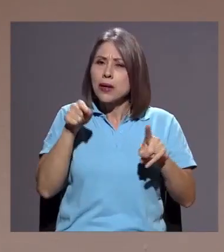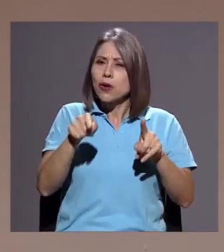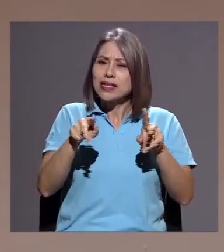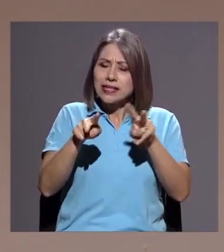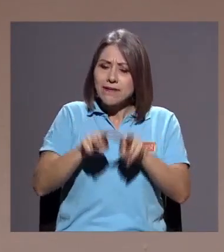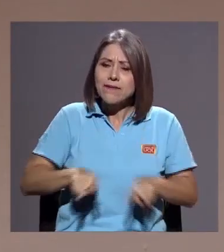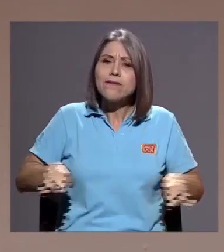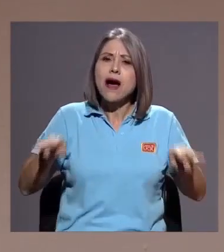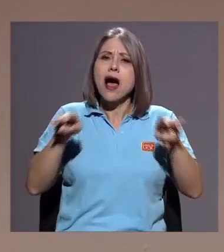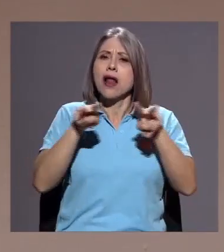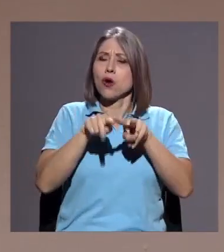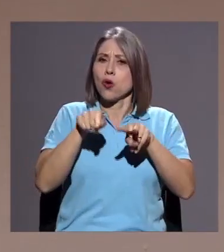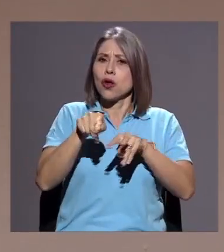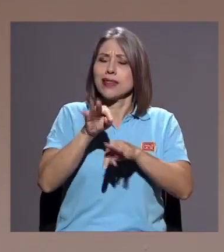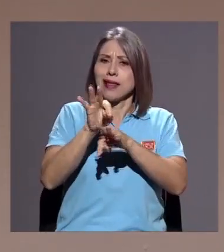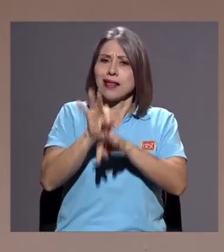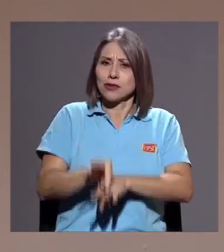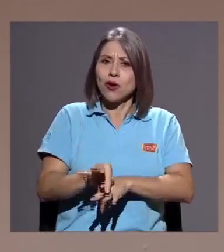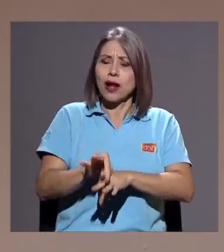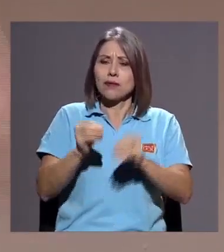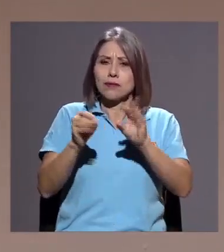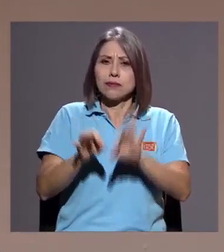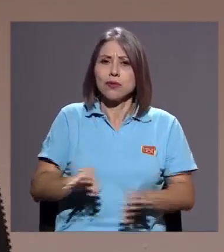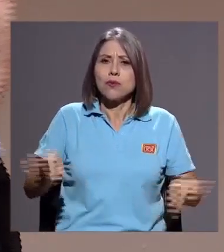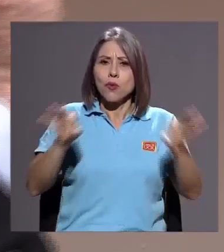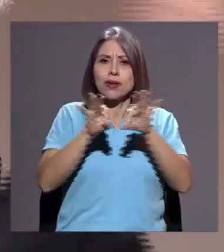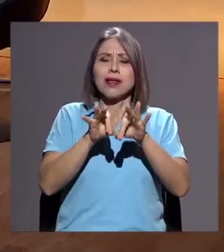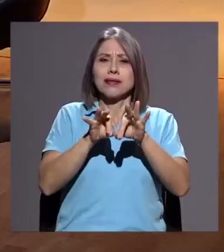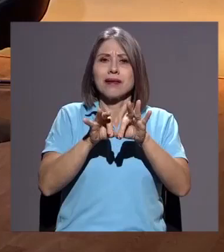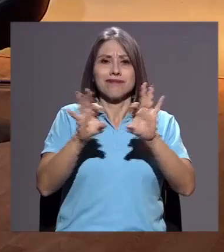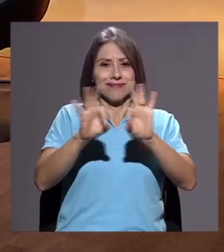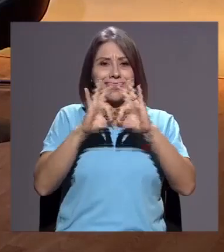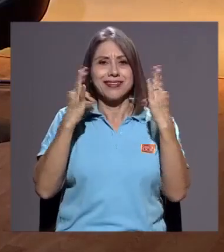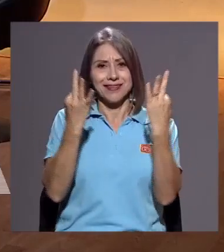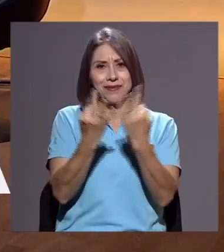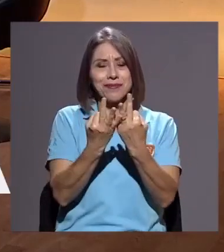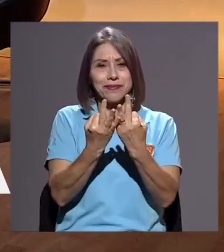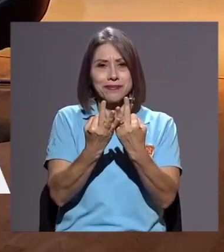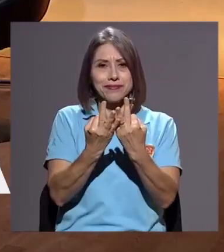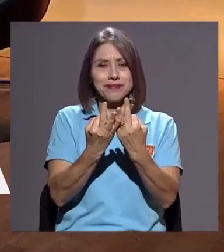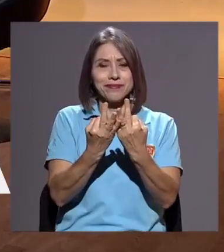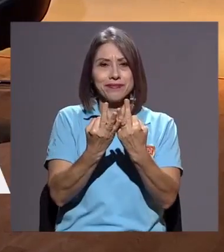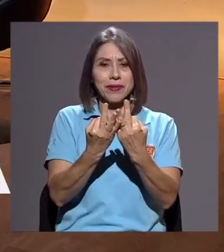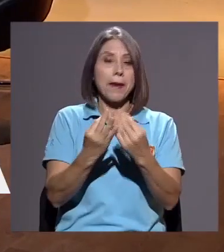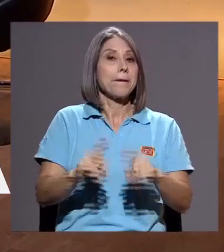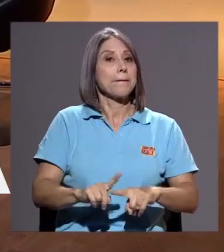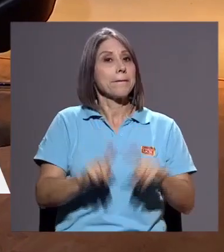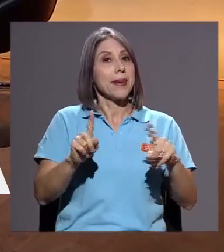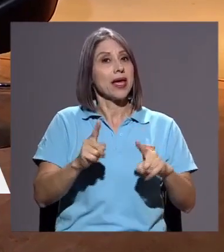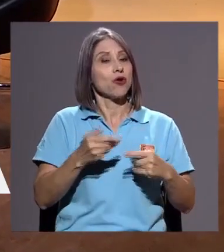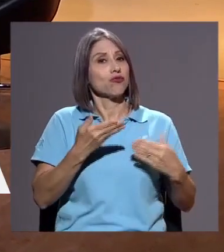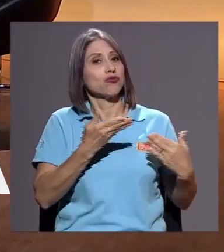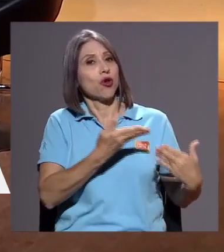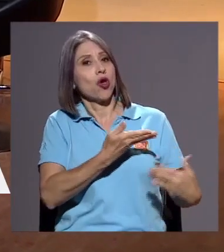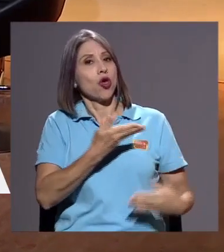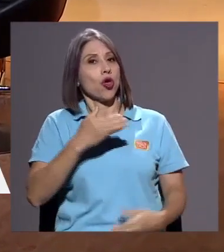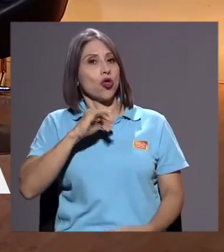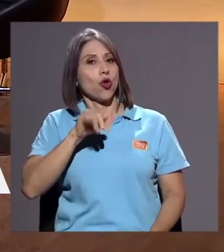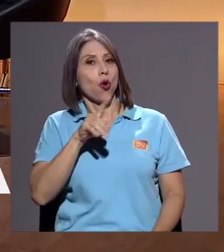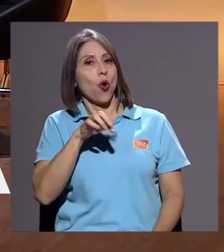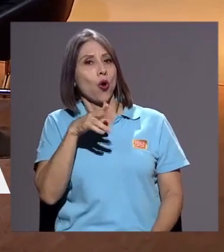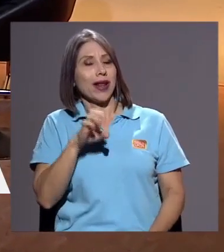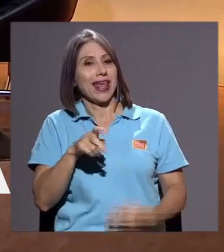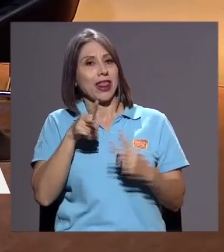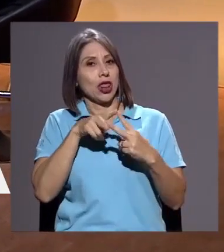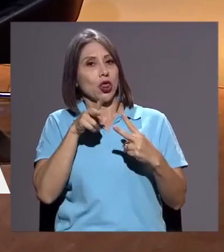hay un valor tradicional que considero muy importante, que es la familia, pero don Jorge tenía 2 tareas. Le debo